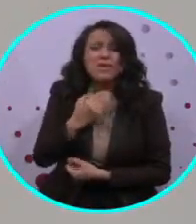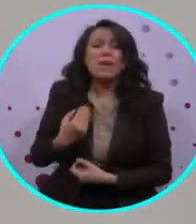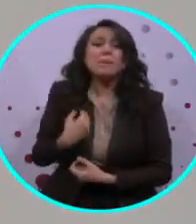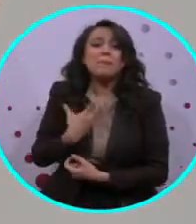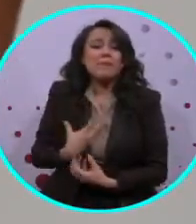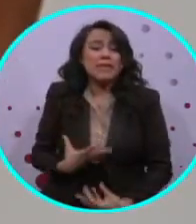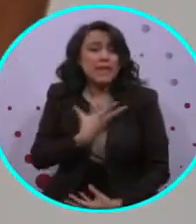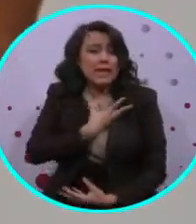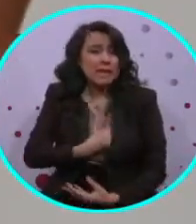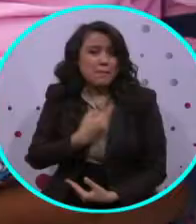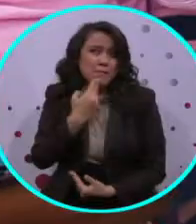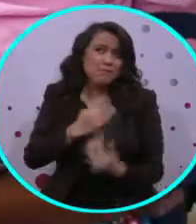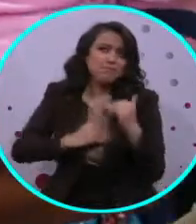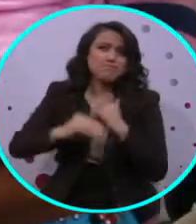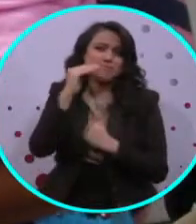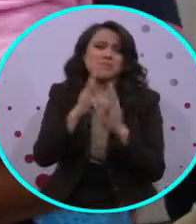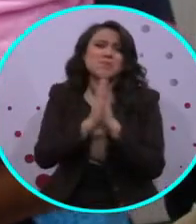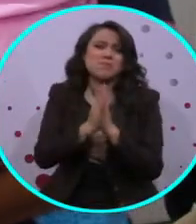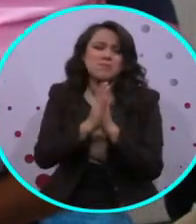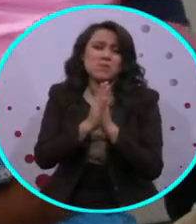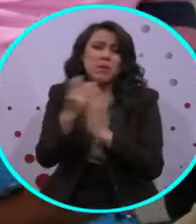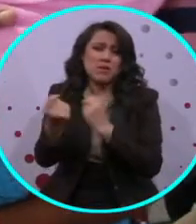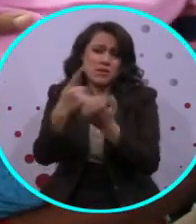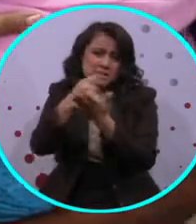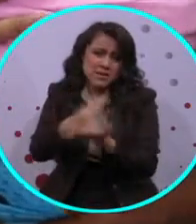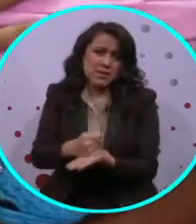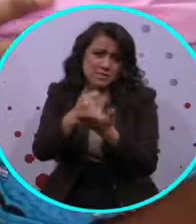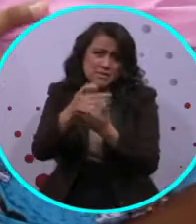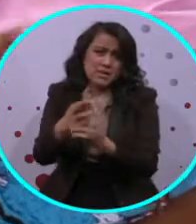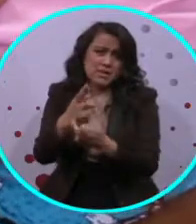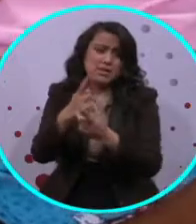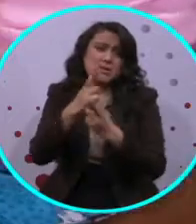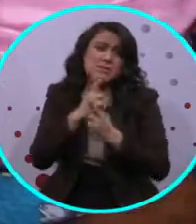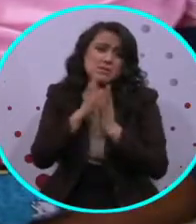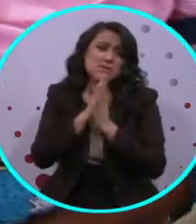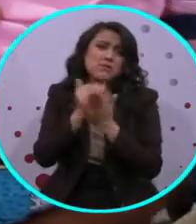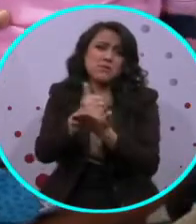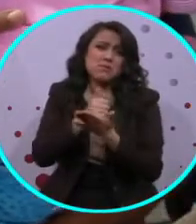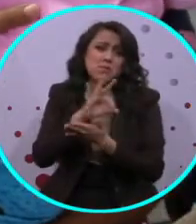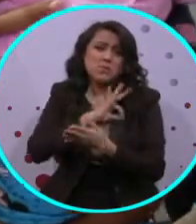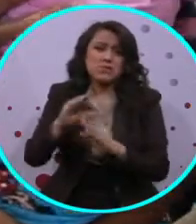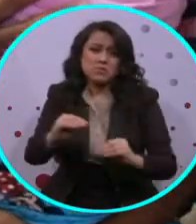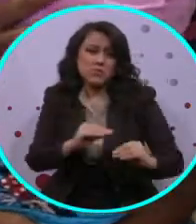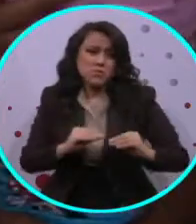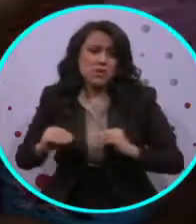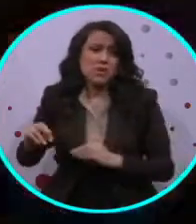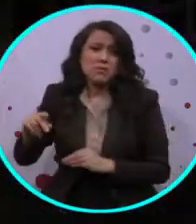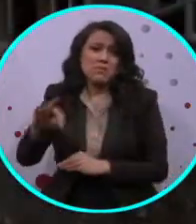niña más rápido. Que tenga sus terapias, para que ella se pueda mover y caminar.